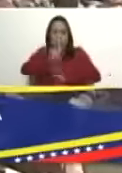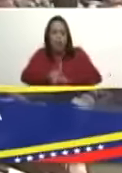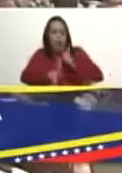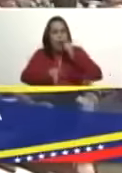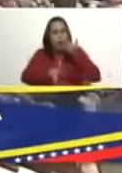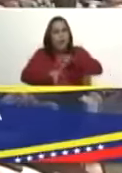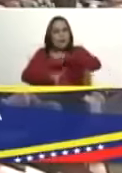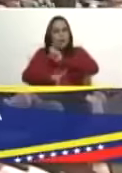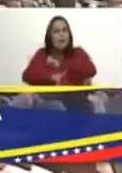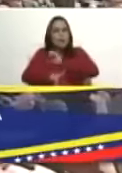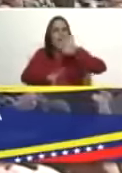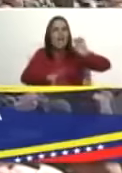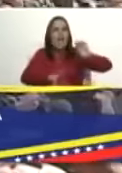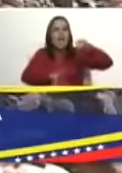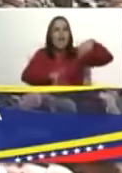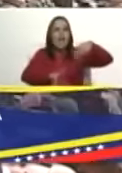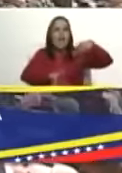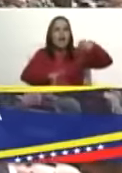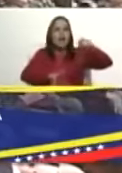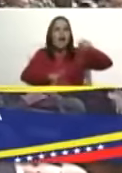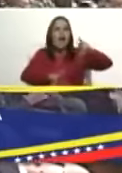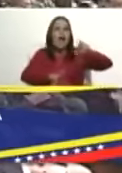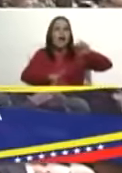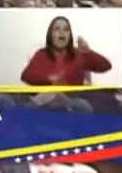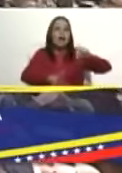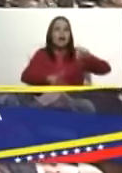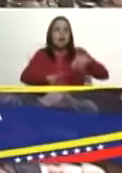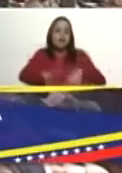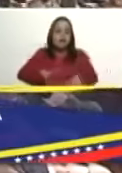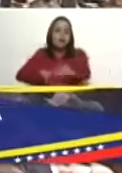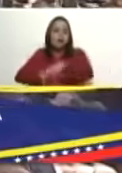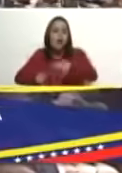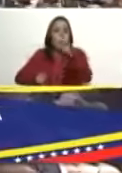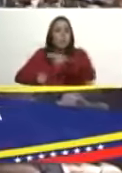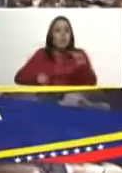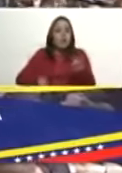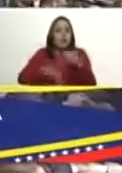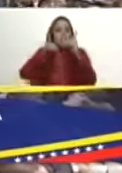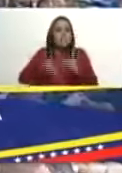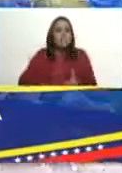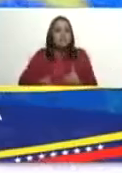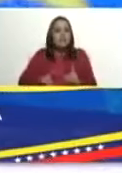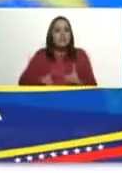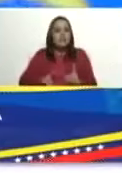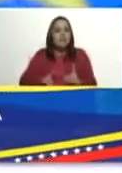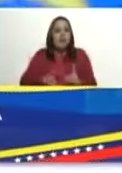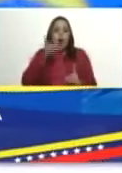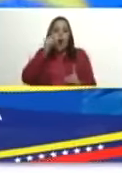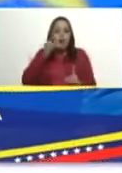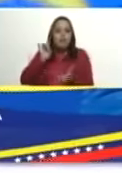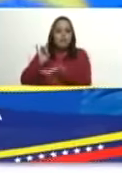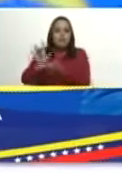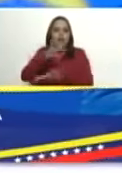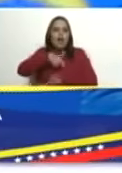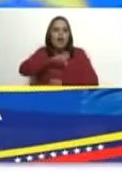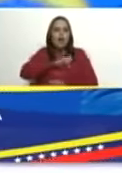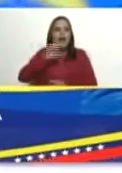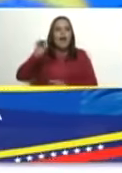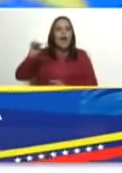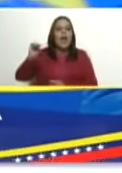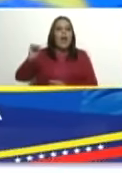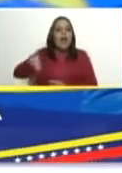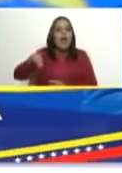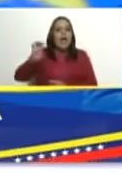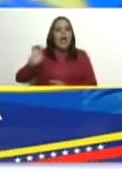pueblo, en su mayoría pardos, decide que el capitán Emparan se debe ir. Y